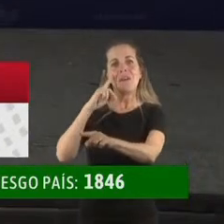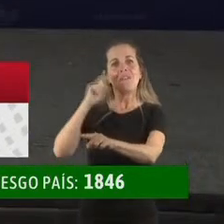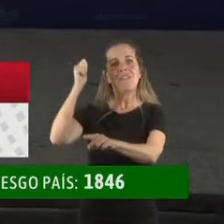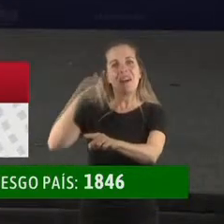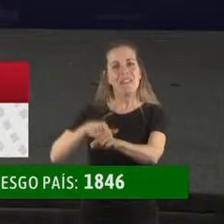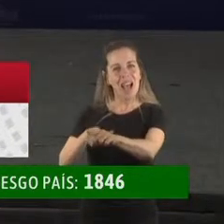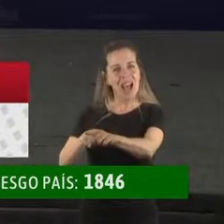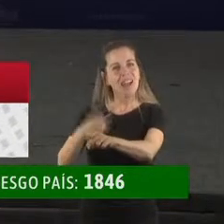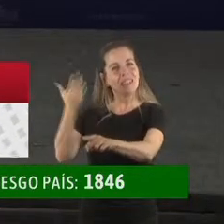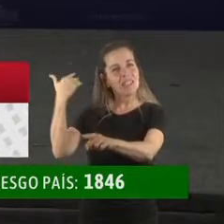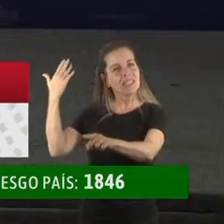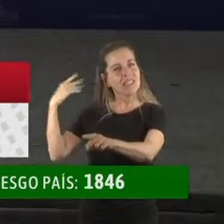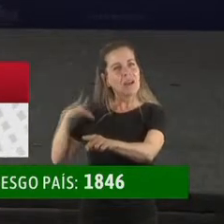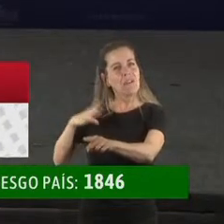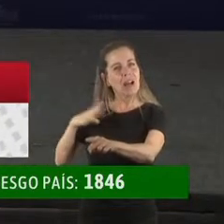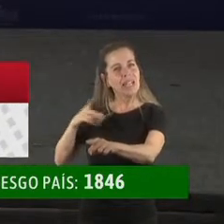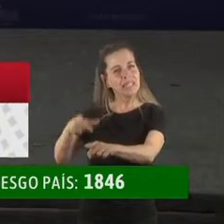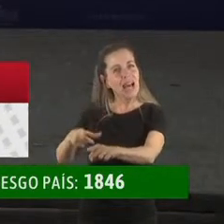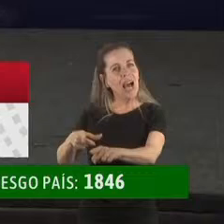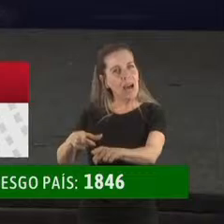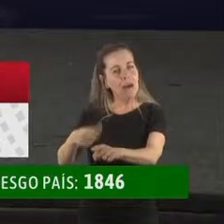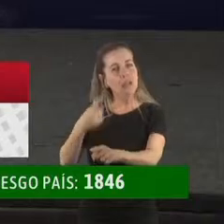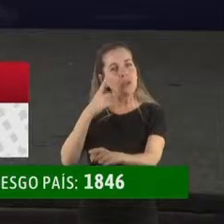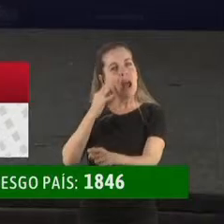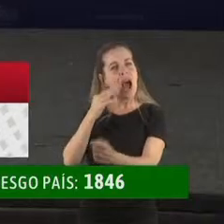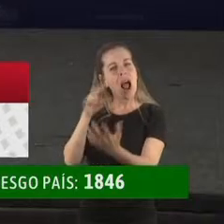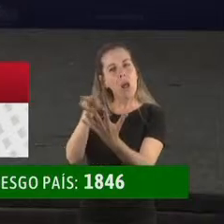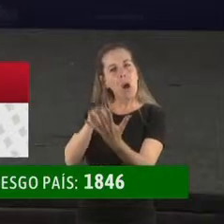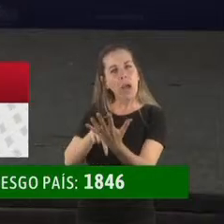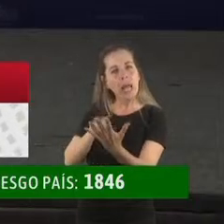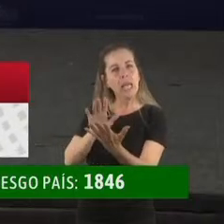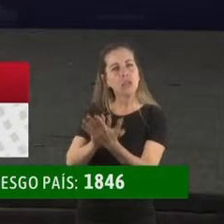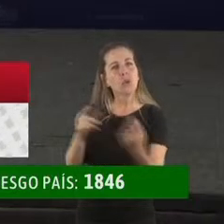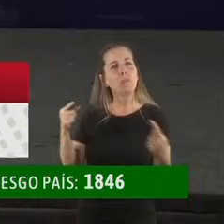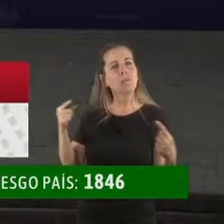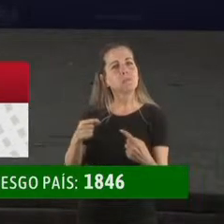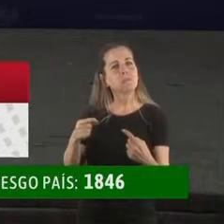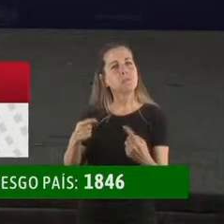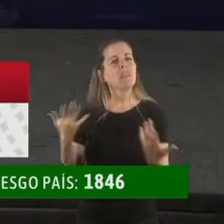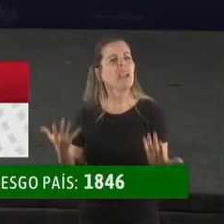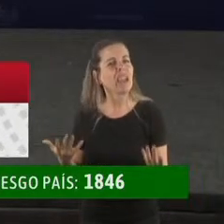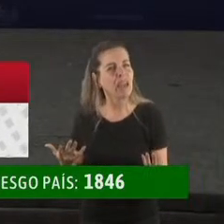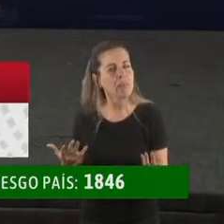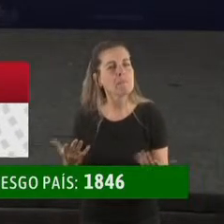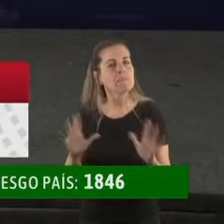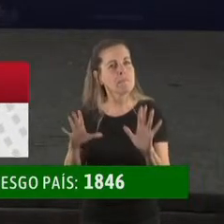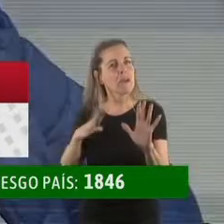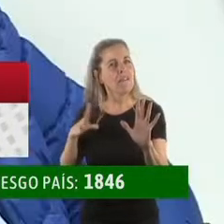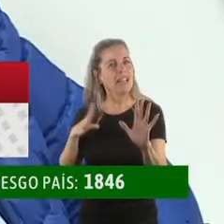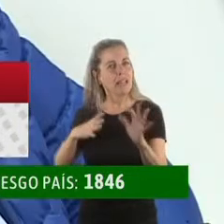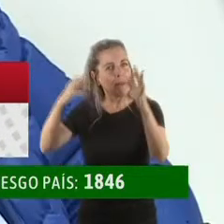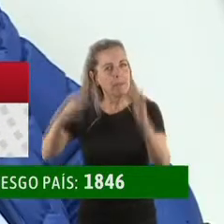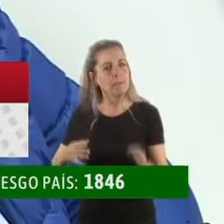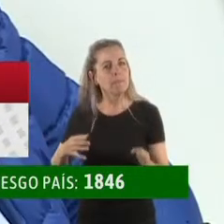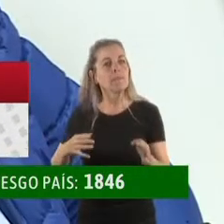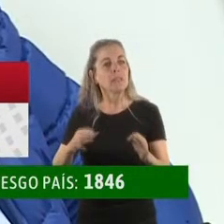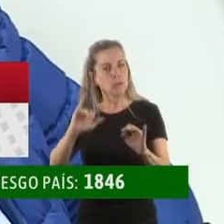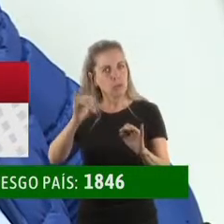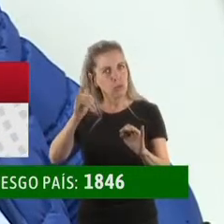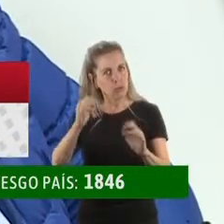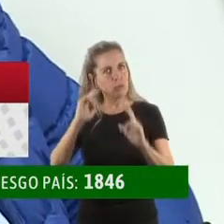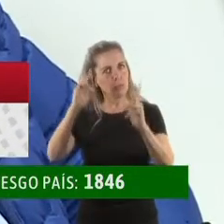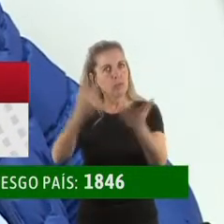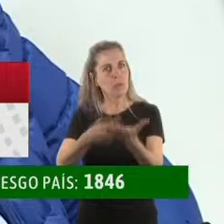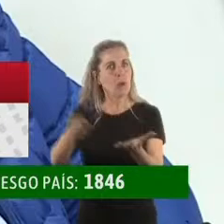había quedado algo pendiente con vos por una nota que leí sobre incompatibilidad y me gustaría cumplirte con Lo prometido reitero entonces la